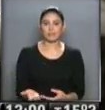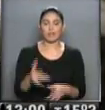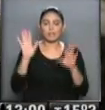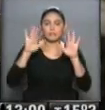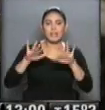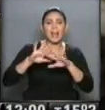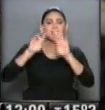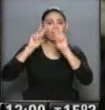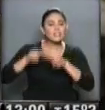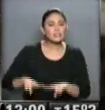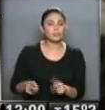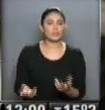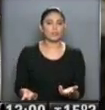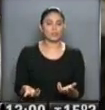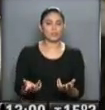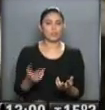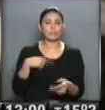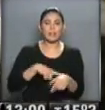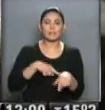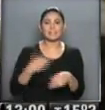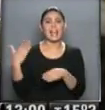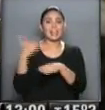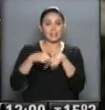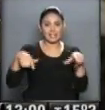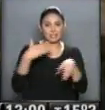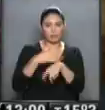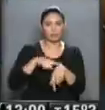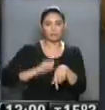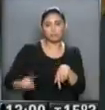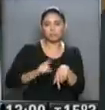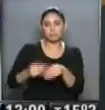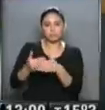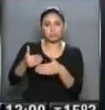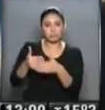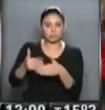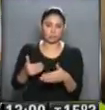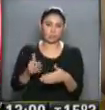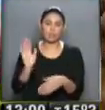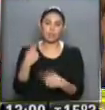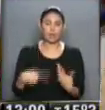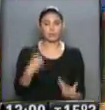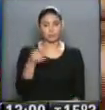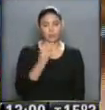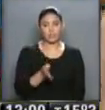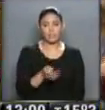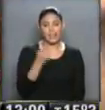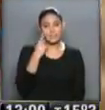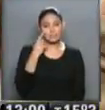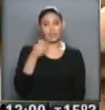cacheos, fogonea lo que es la demora en el ingreso a la cancha, fogonea un montón de cosas que ya sabemos y las vivimos